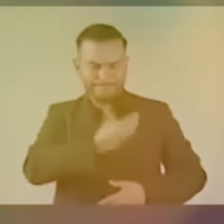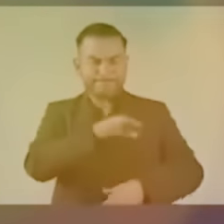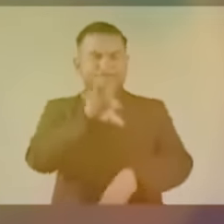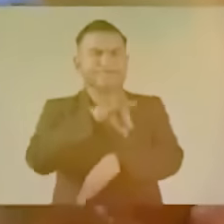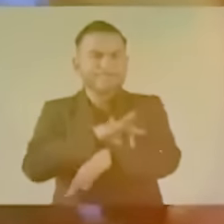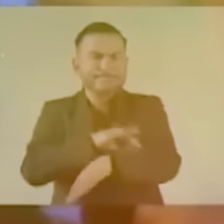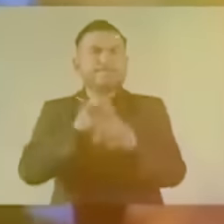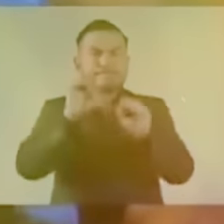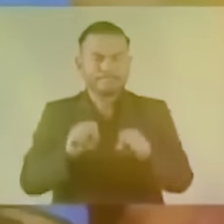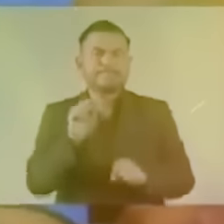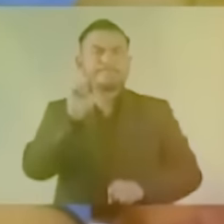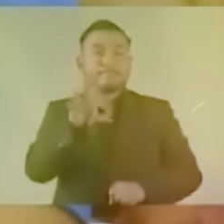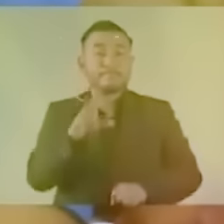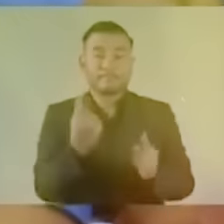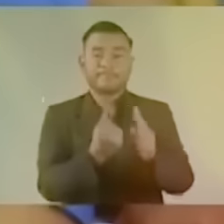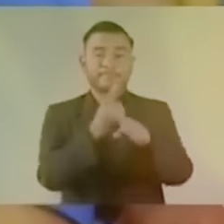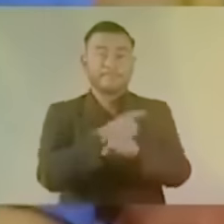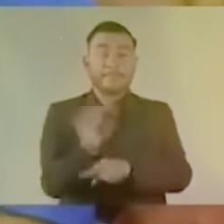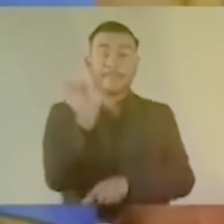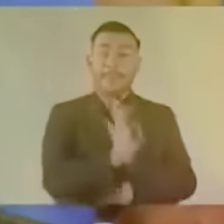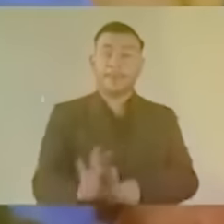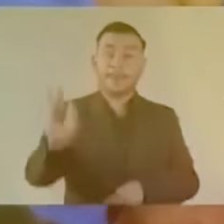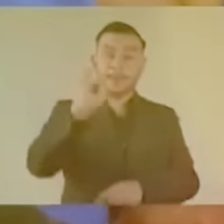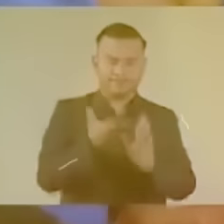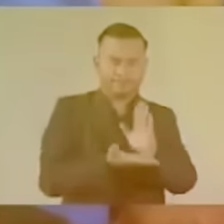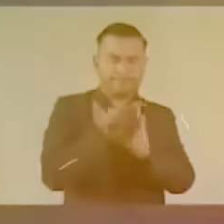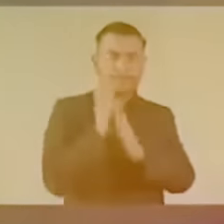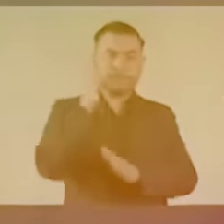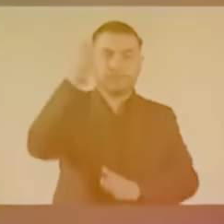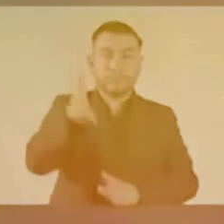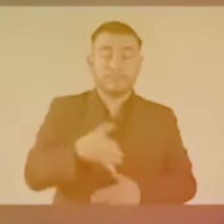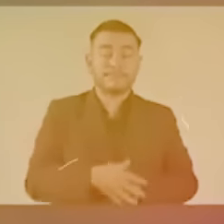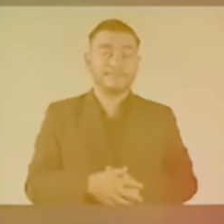lo cambiamos y lo hicimos un país pujante, vigoroso y vibrante.